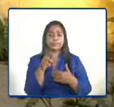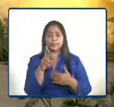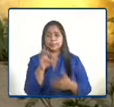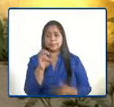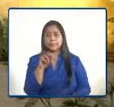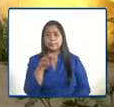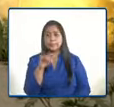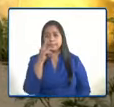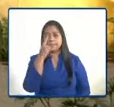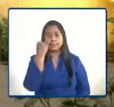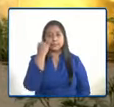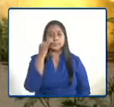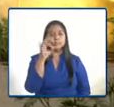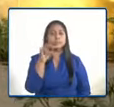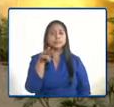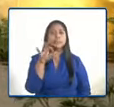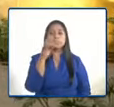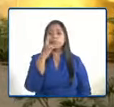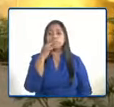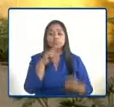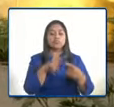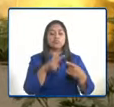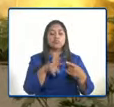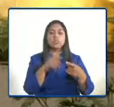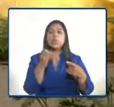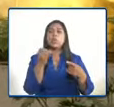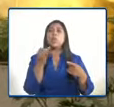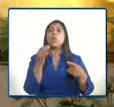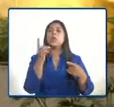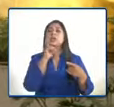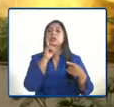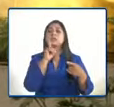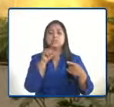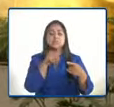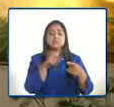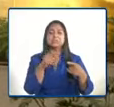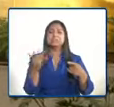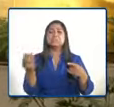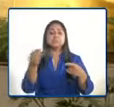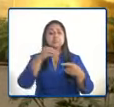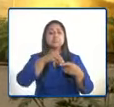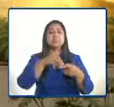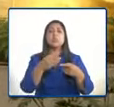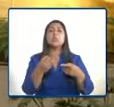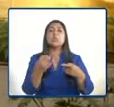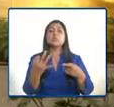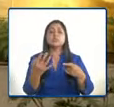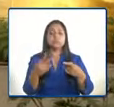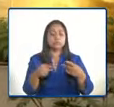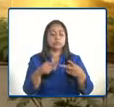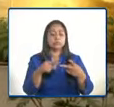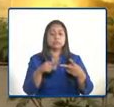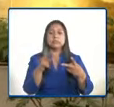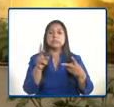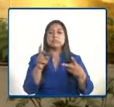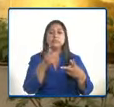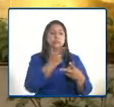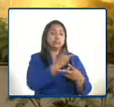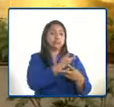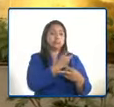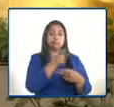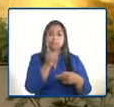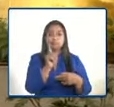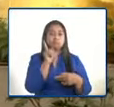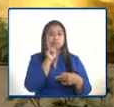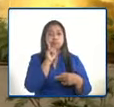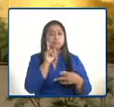y qué cantidad de jóvenes pueden ser atendidos en este programa? Y con lo que usted comentaba de las vacunas, ya que no se están vacunando a los jóvenes,